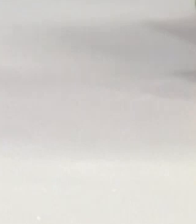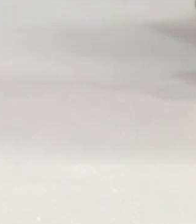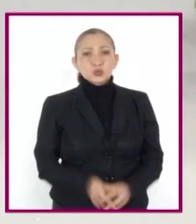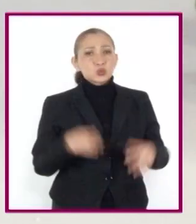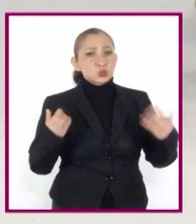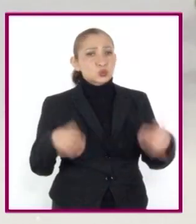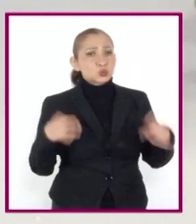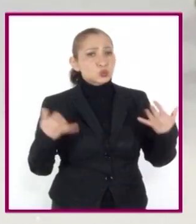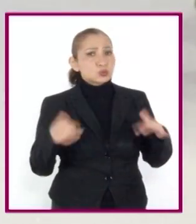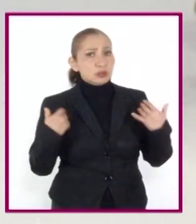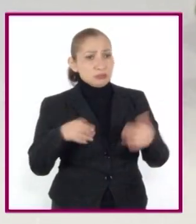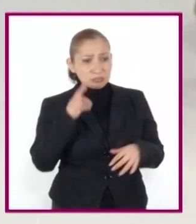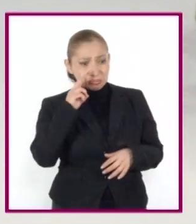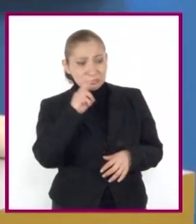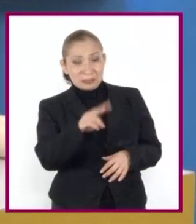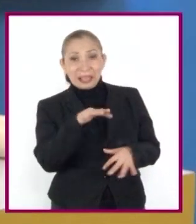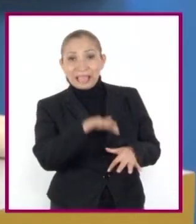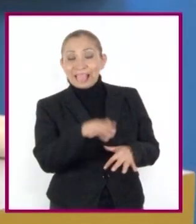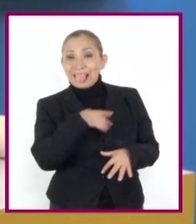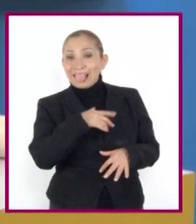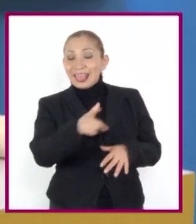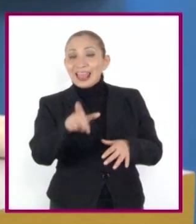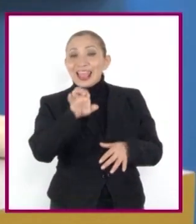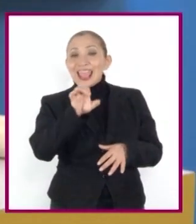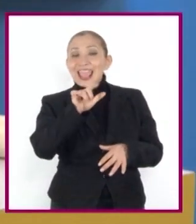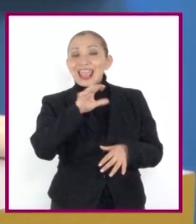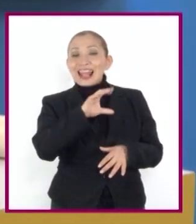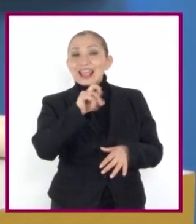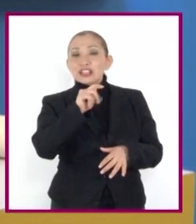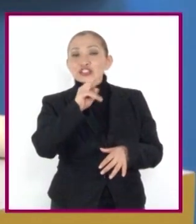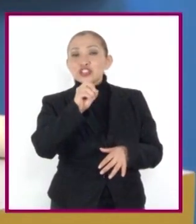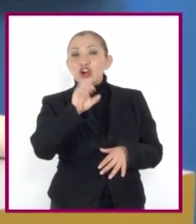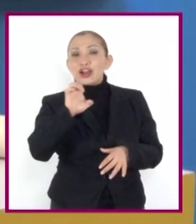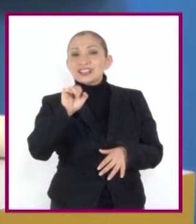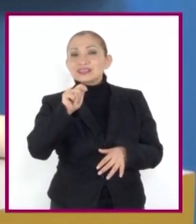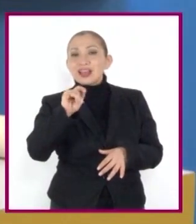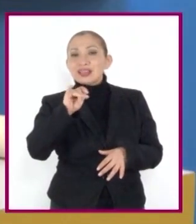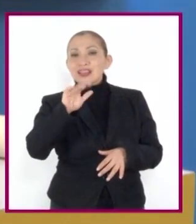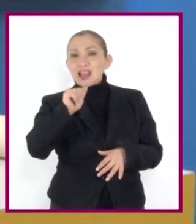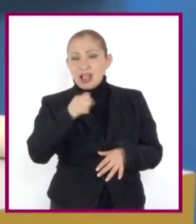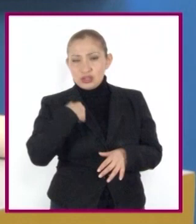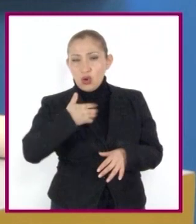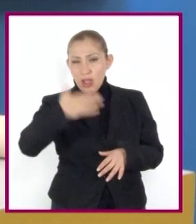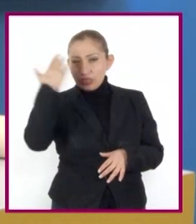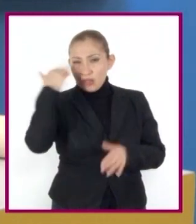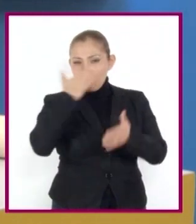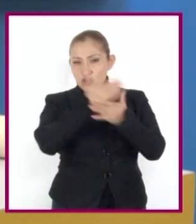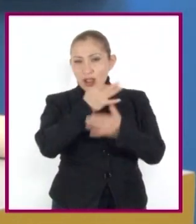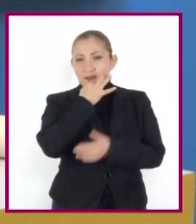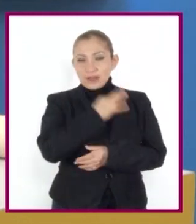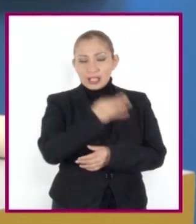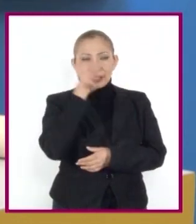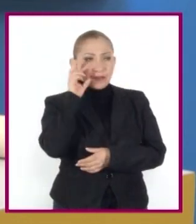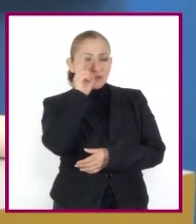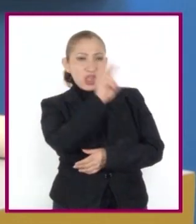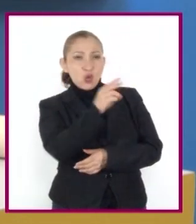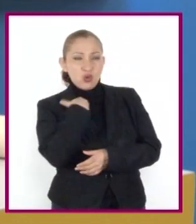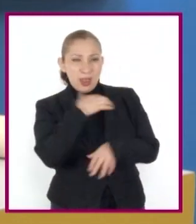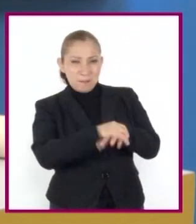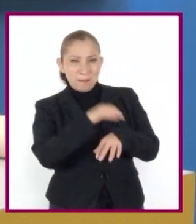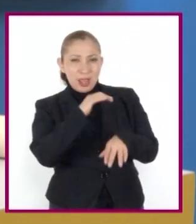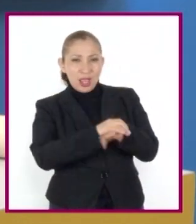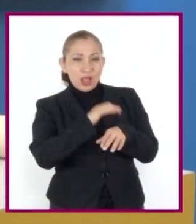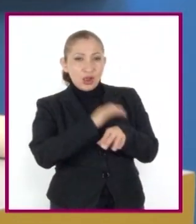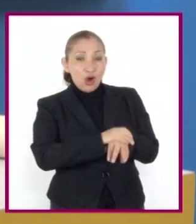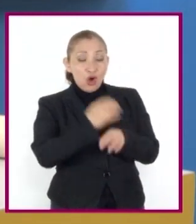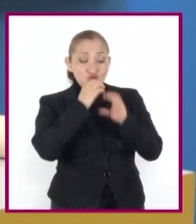¡Wow! ¡Qué impresionante es la electroestática, maestra! Yo en una ocasión cuando fui a una fiesta vi como uno de mis amigos